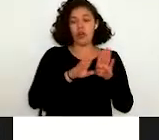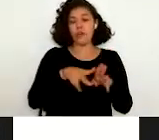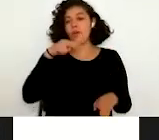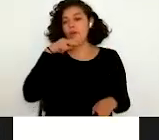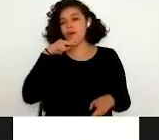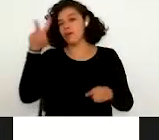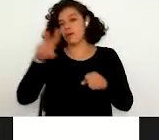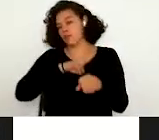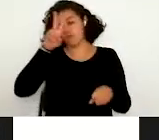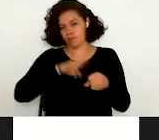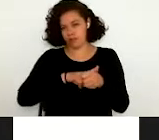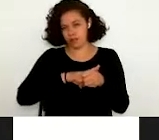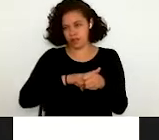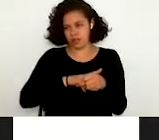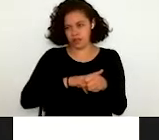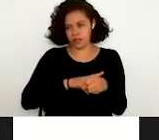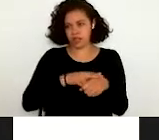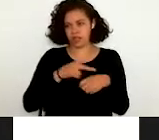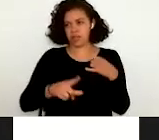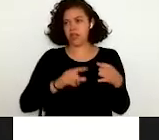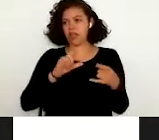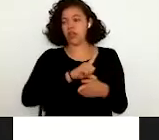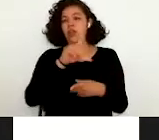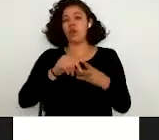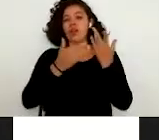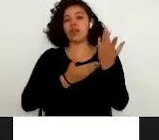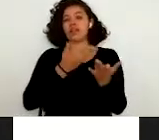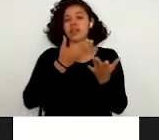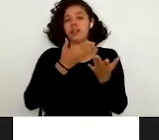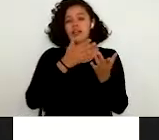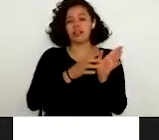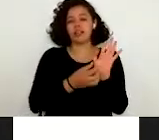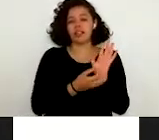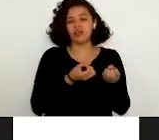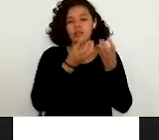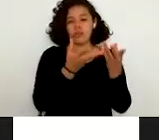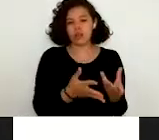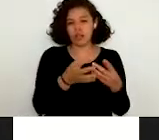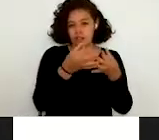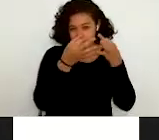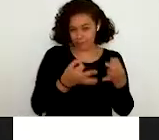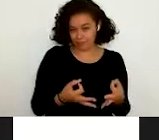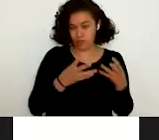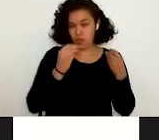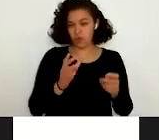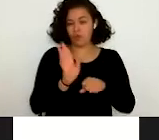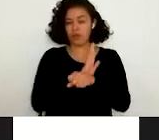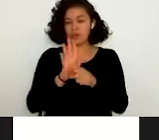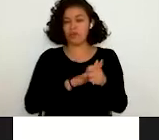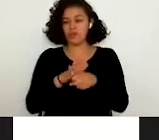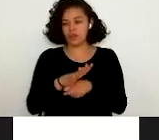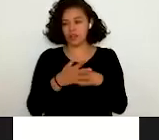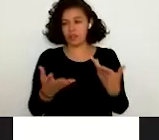infinitivo, seguido del aporte significativo o el beneficio sustantivo. Es decir, en un proyecto, en